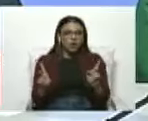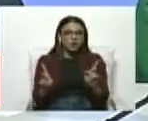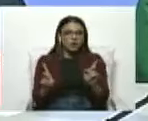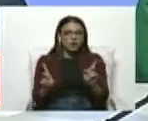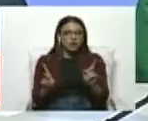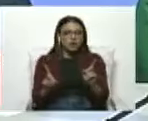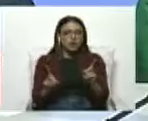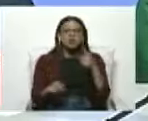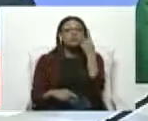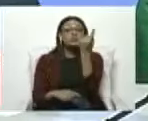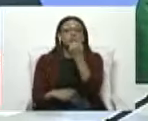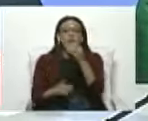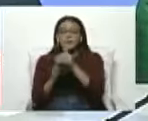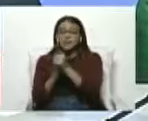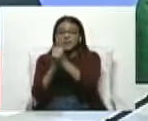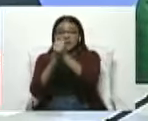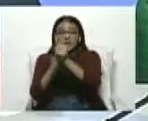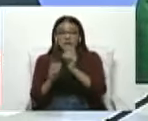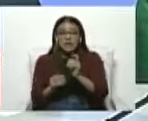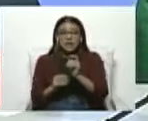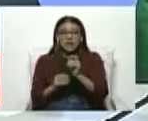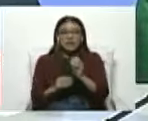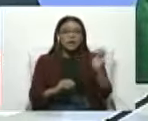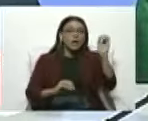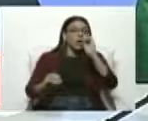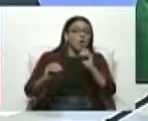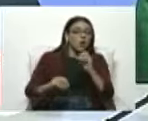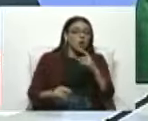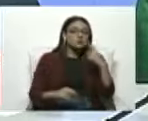Si hay jefes de calle que no tienen su 1 por 10.